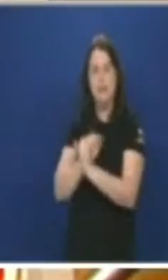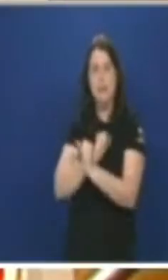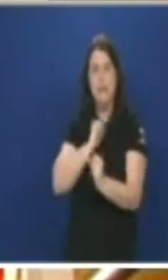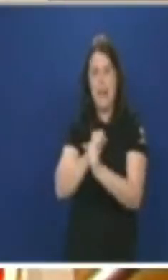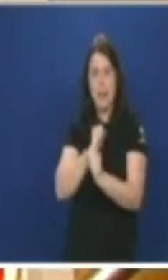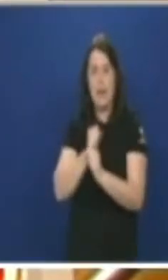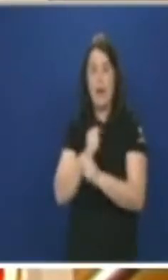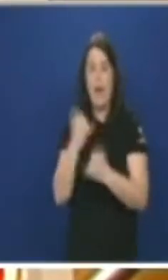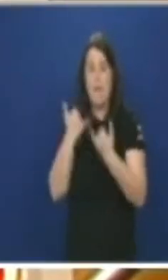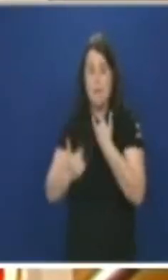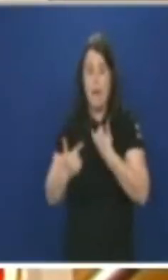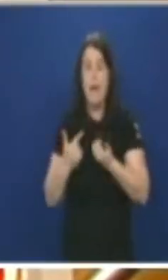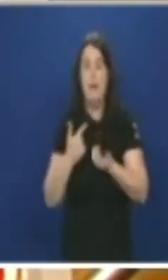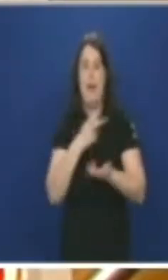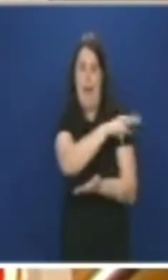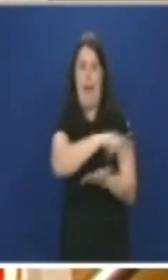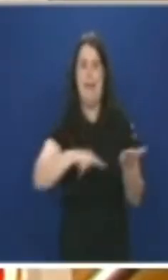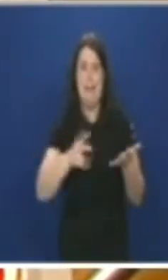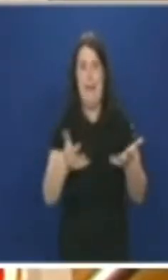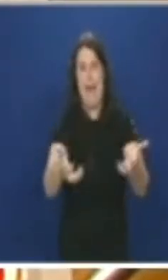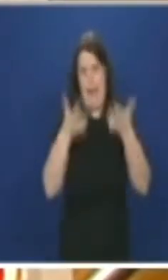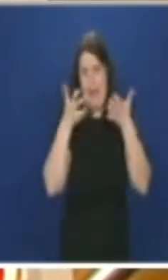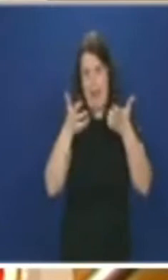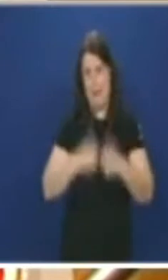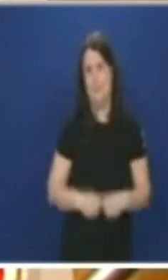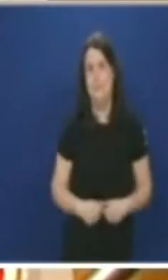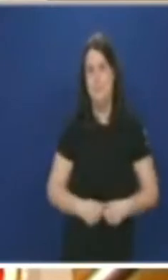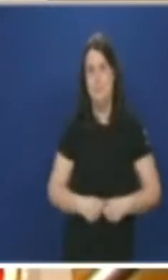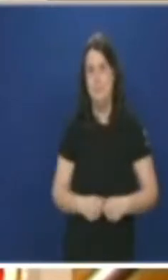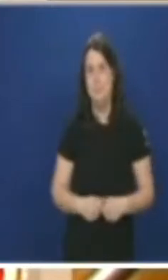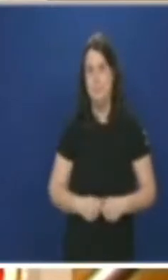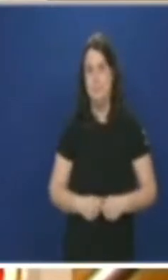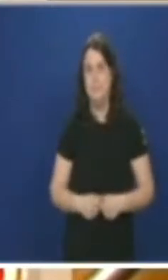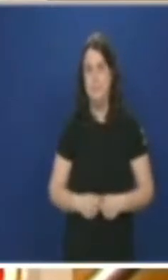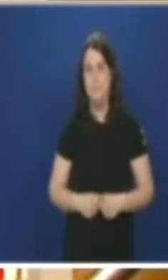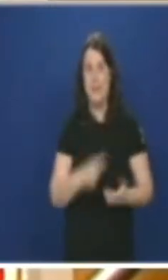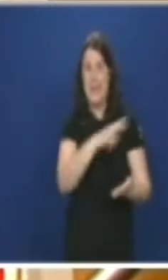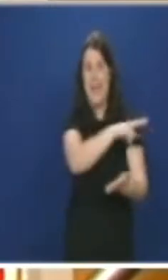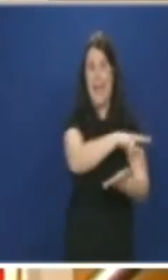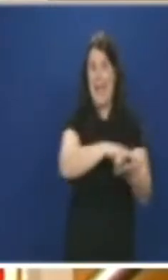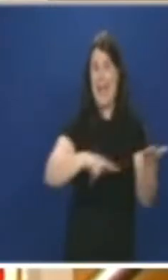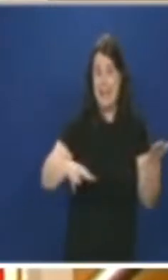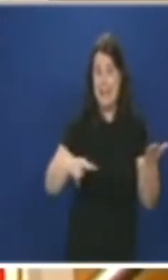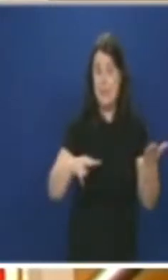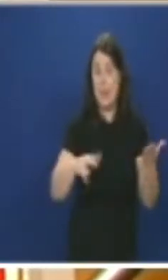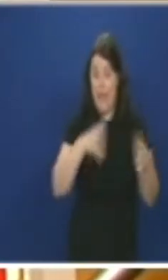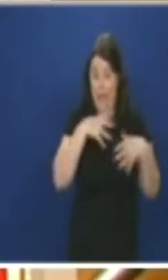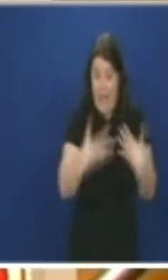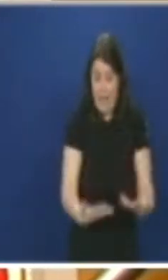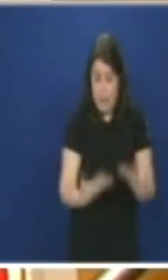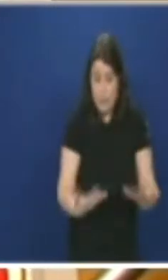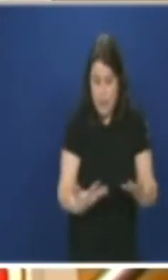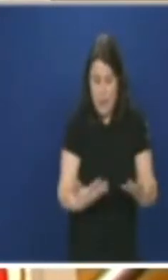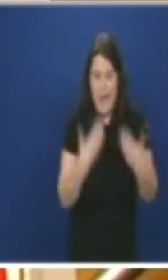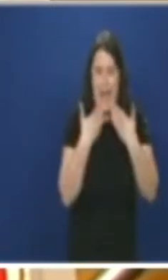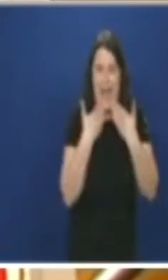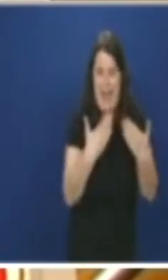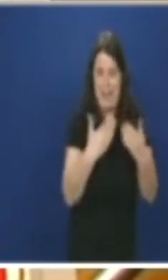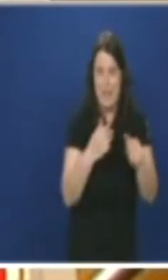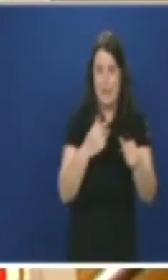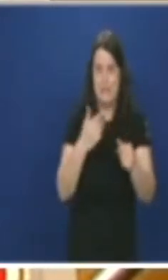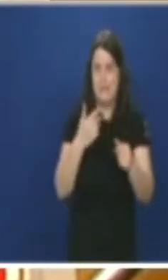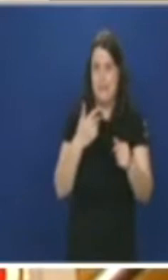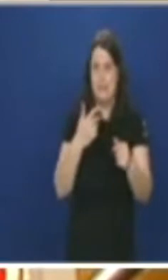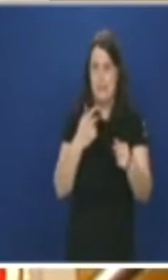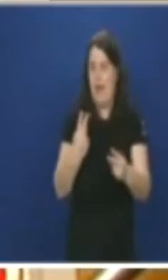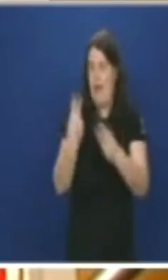toda Galicia se beneficia. Non é arriscado decir que Galicia non sería o que é hoxe sen o traballo e o